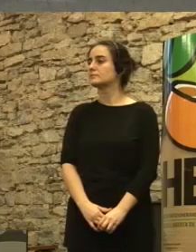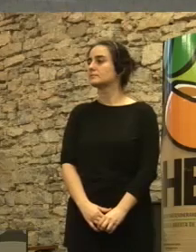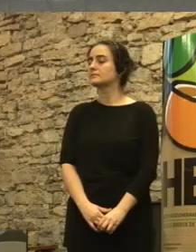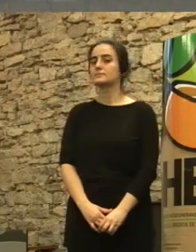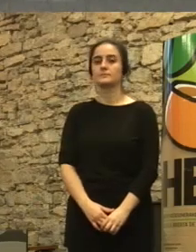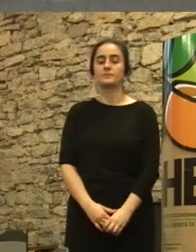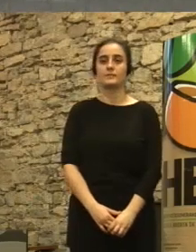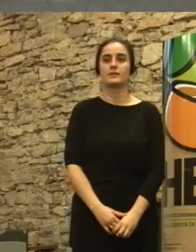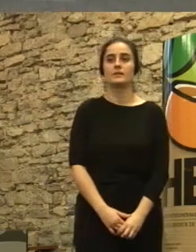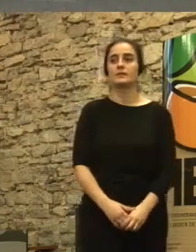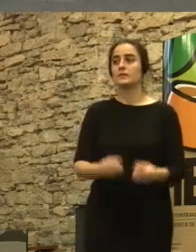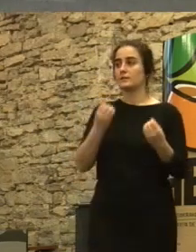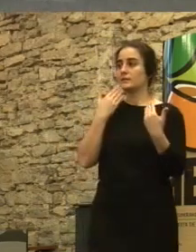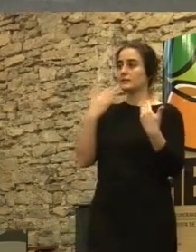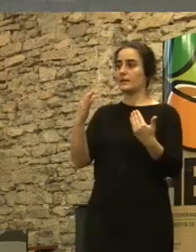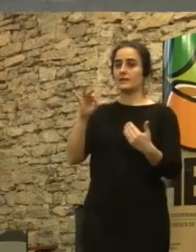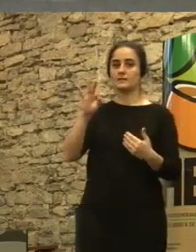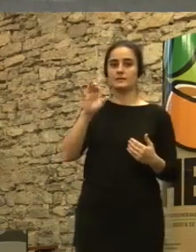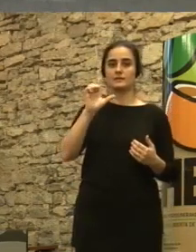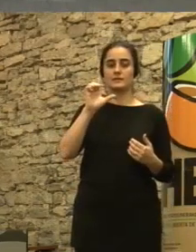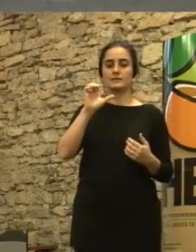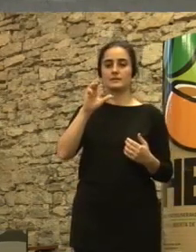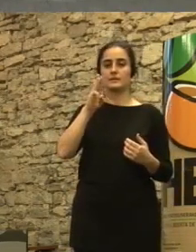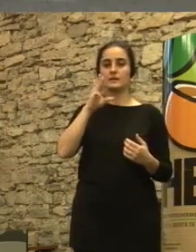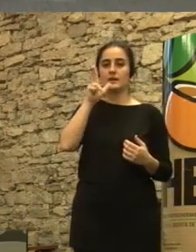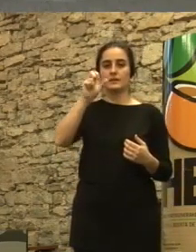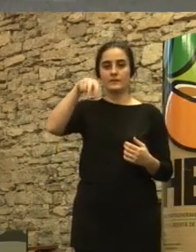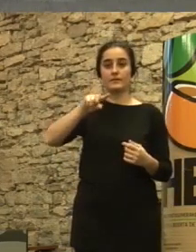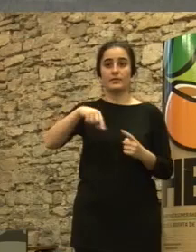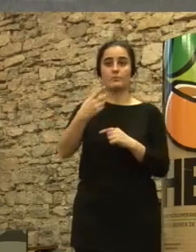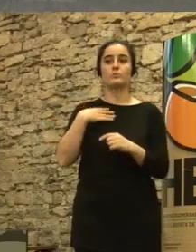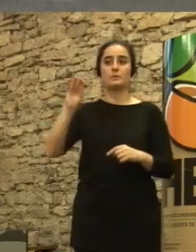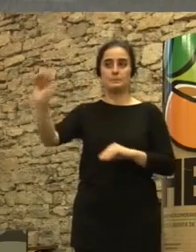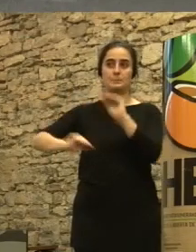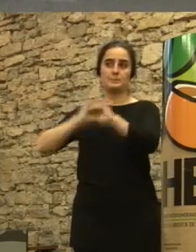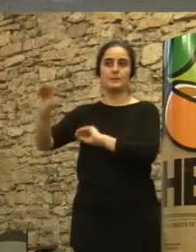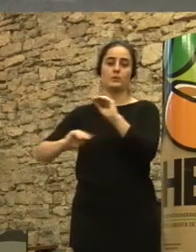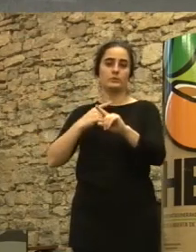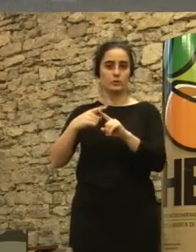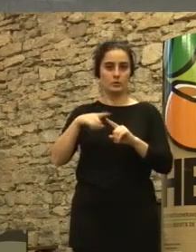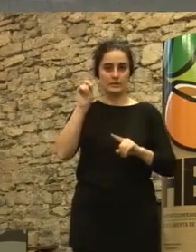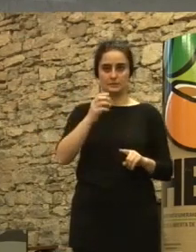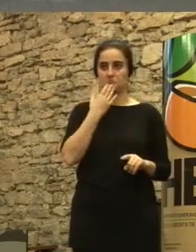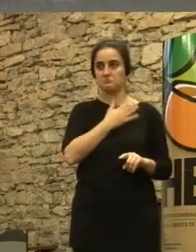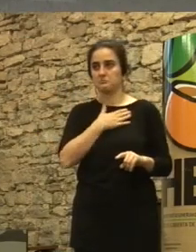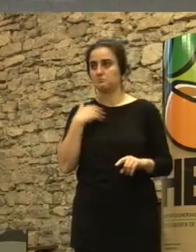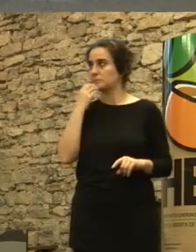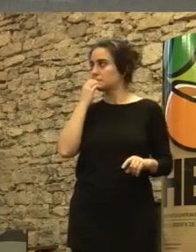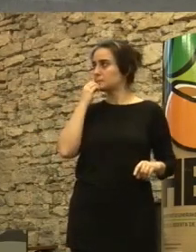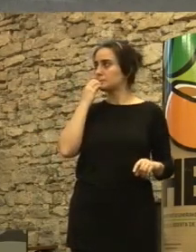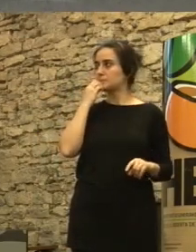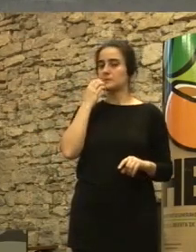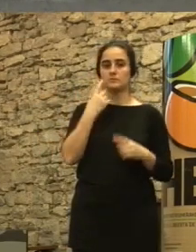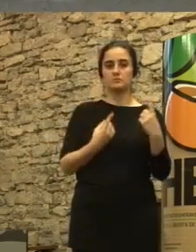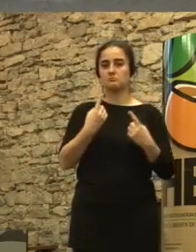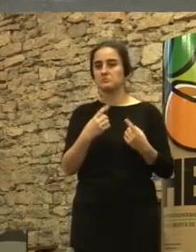Bueno, gracias, Estefan. Luego vais a tener la posibilidad de preguntarle también a él cosas, digo, por si os ha